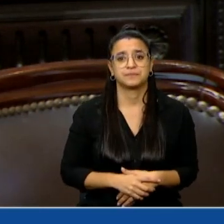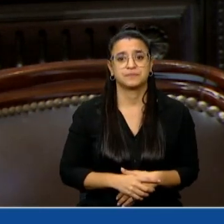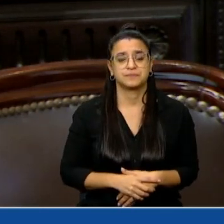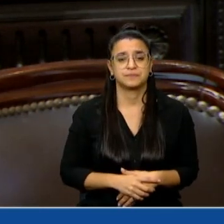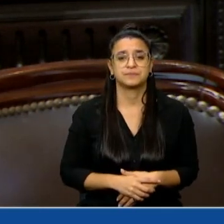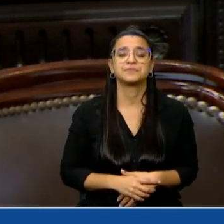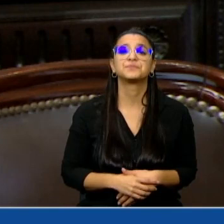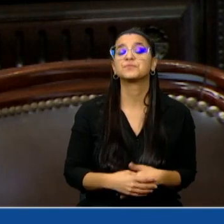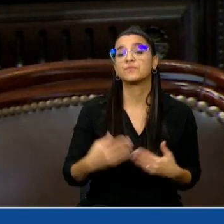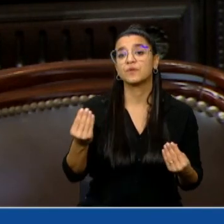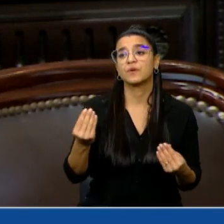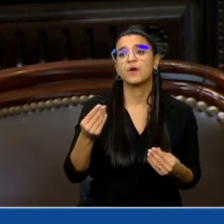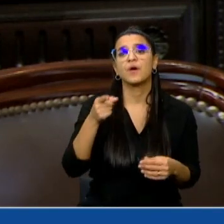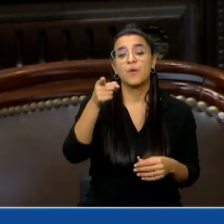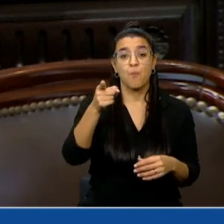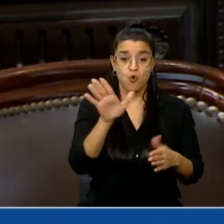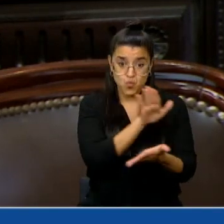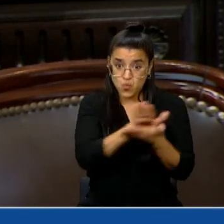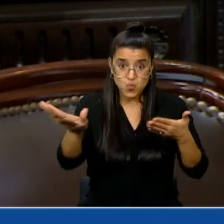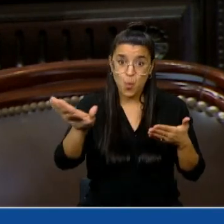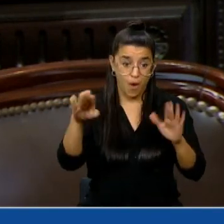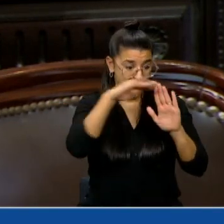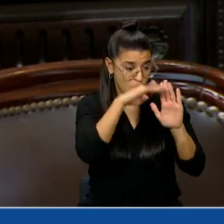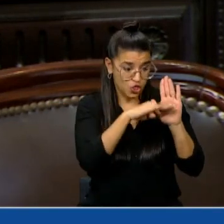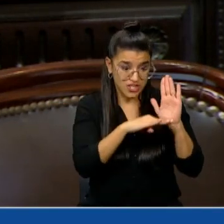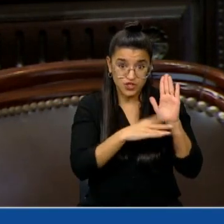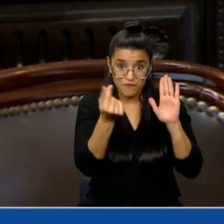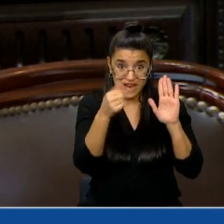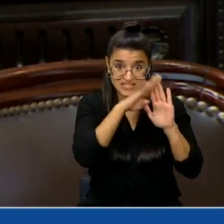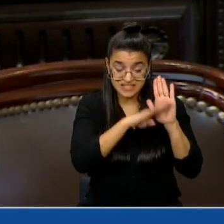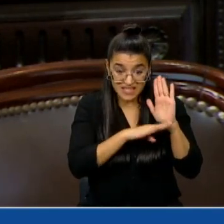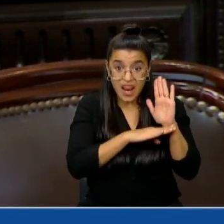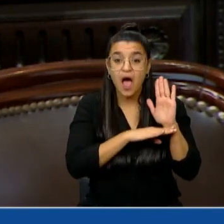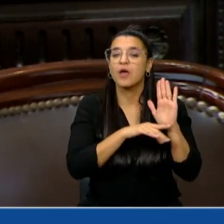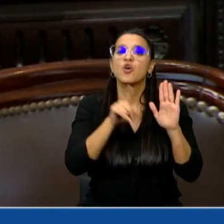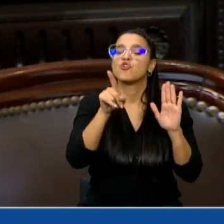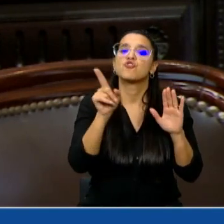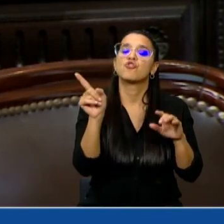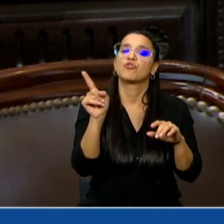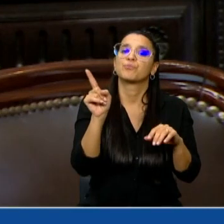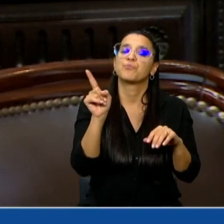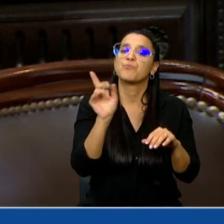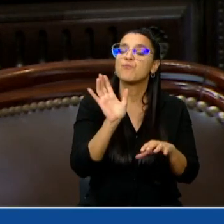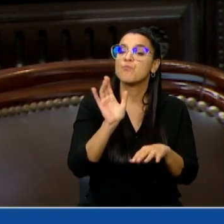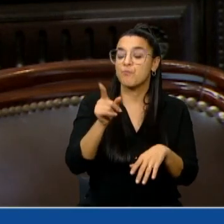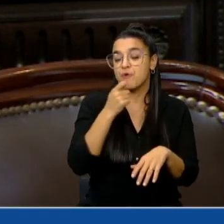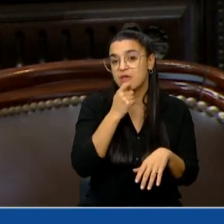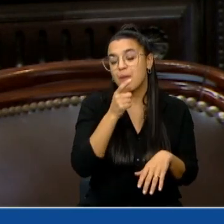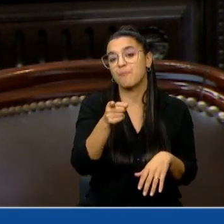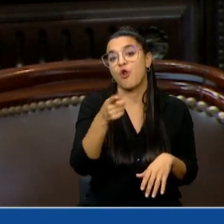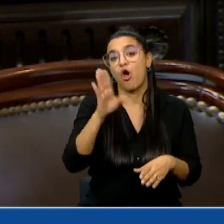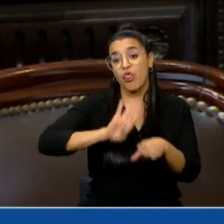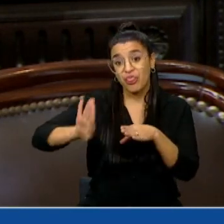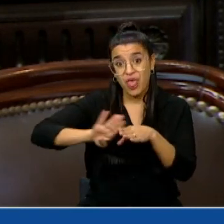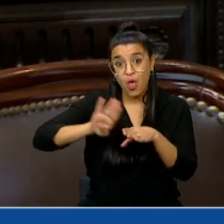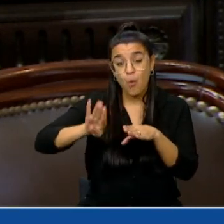los que surjan de la aplicación de estas nuevas condiciones financieras no podrán superar, en los casos en que la deuda